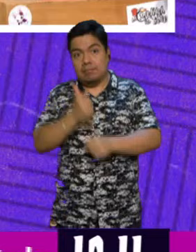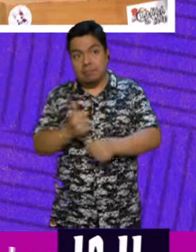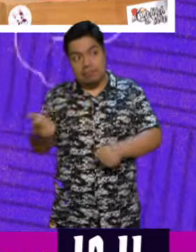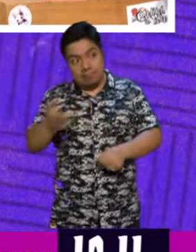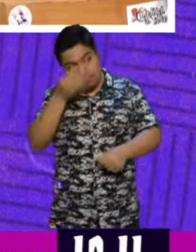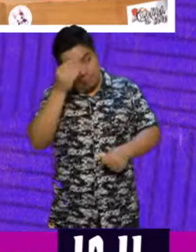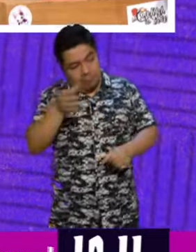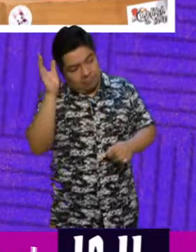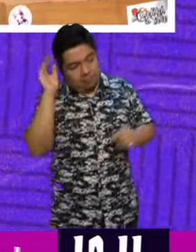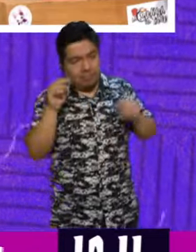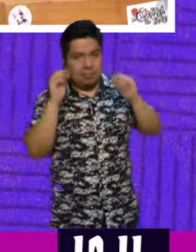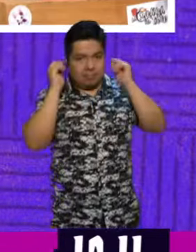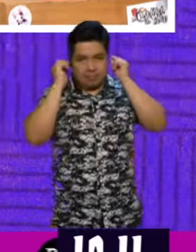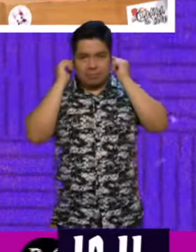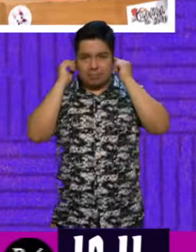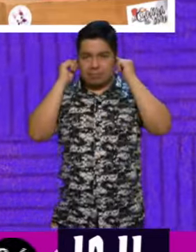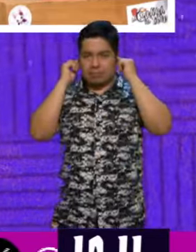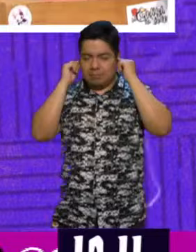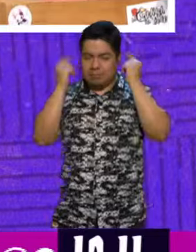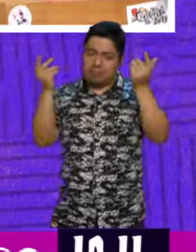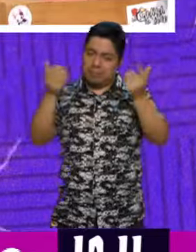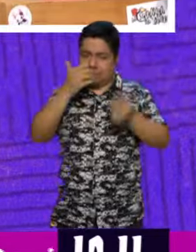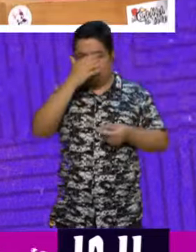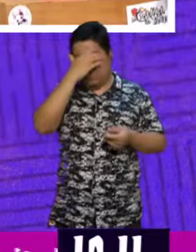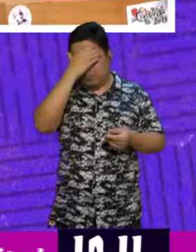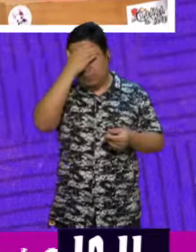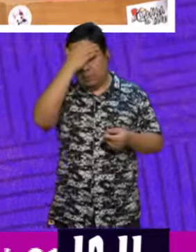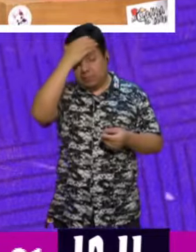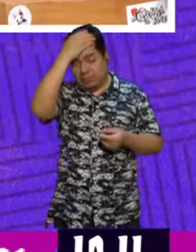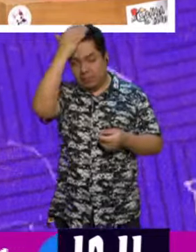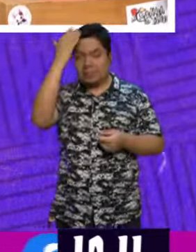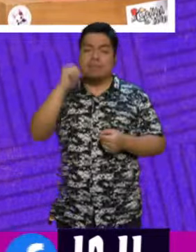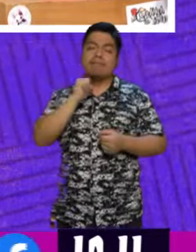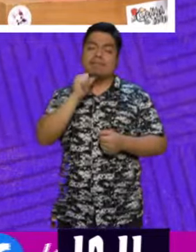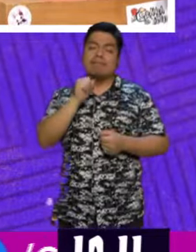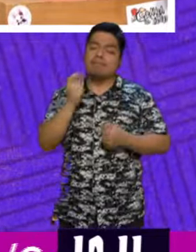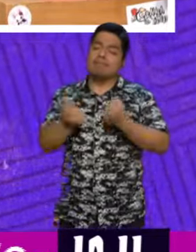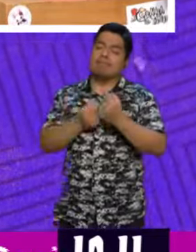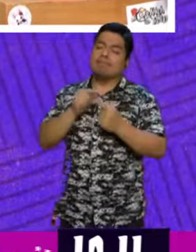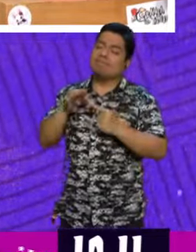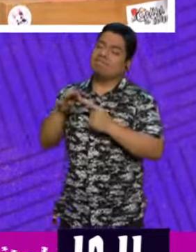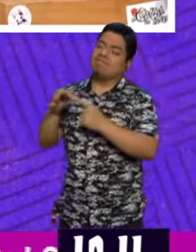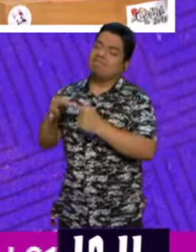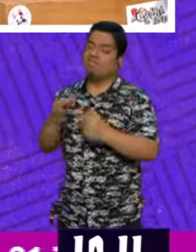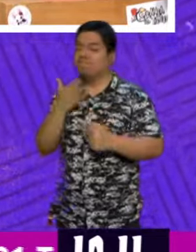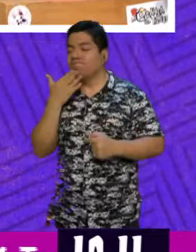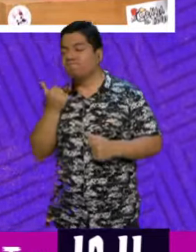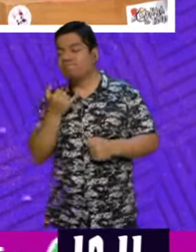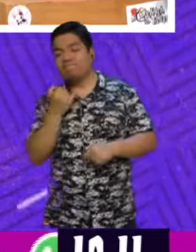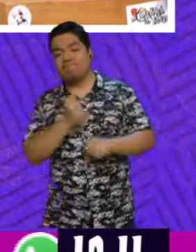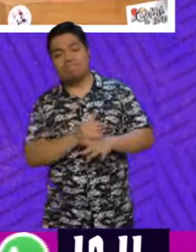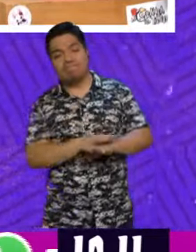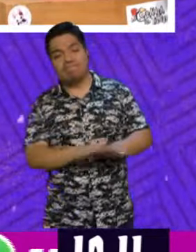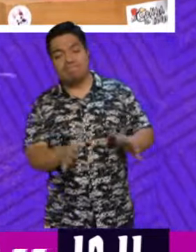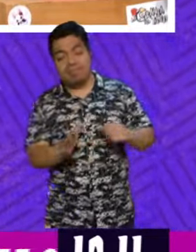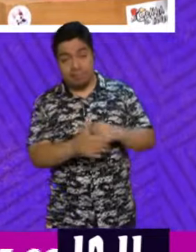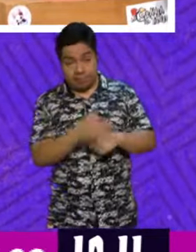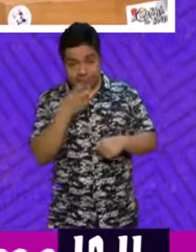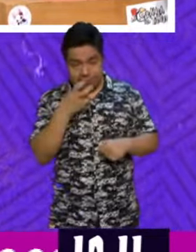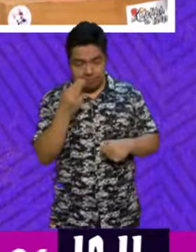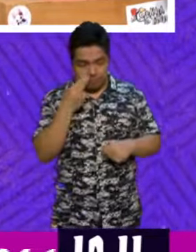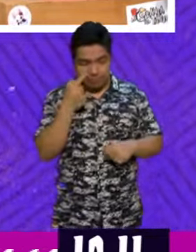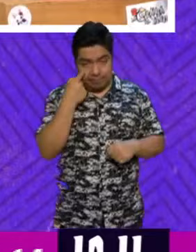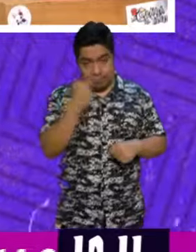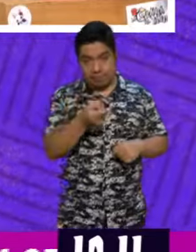aprende. Pobrecitos, pues es que uno se deja llevar, sí, no tiene viene. Uno la información. Por eso es necesario